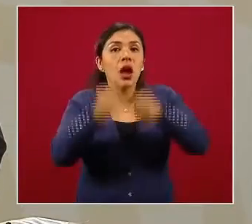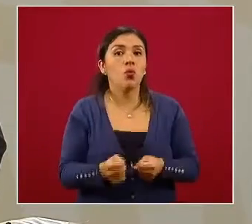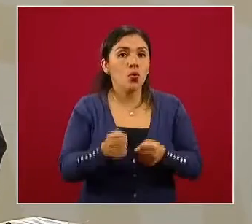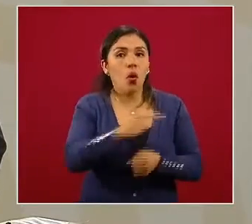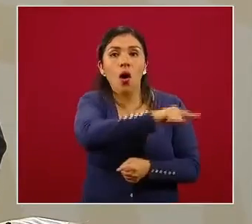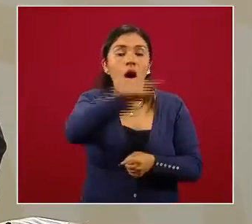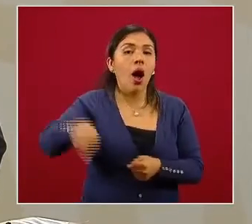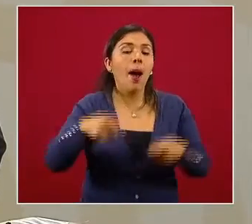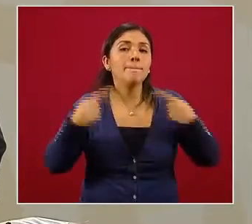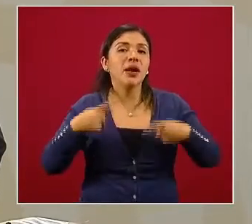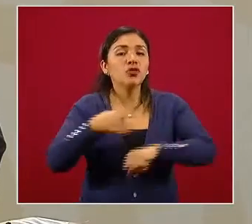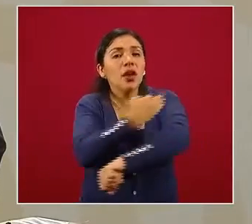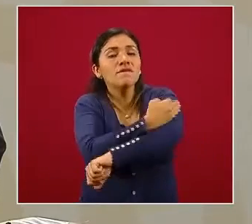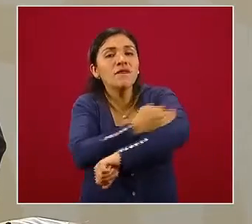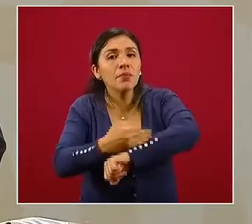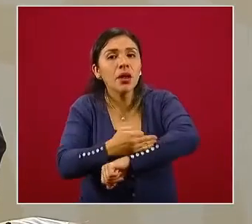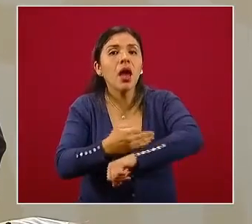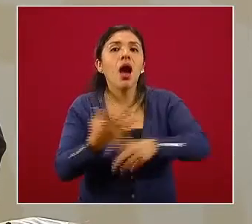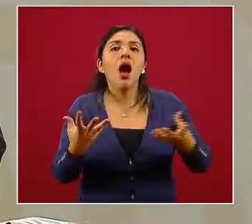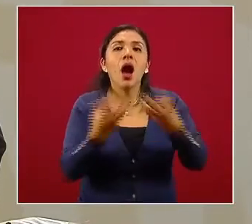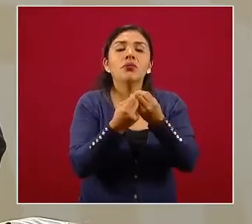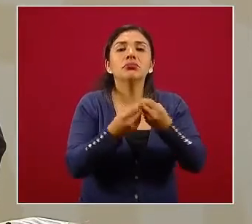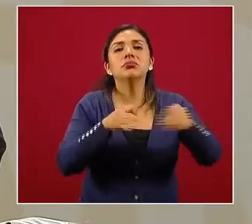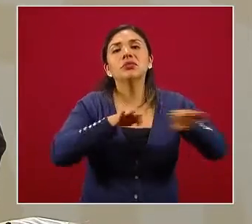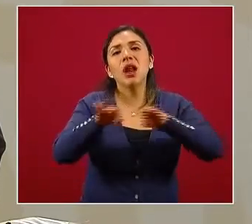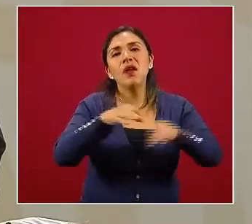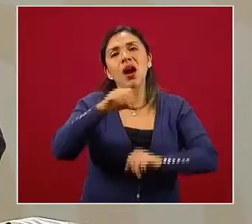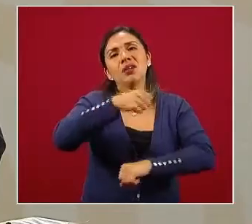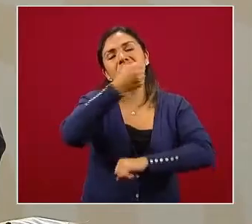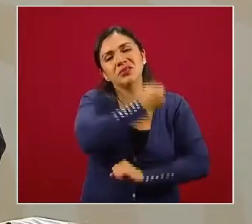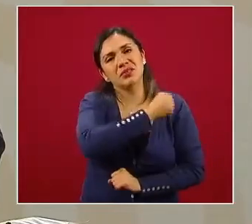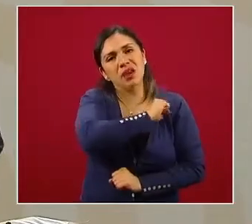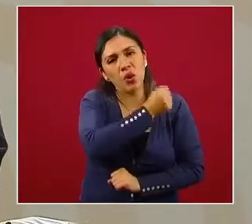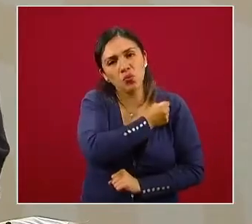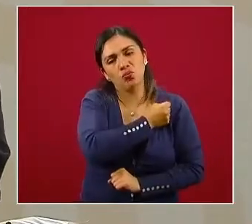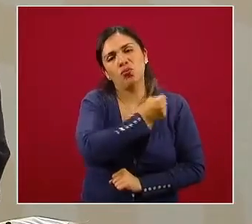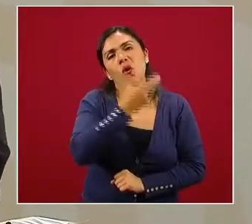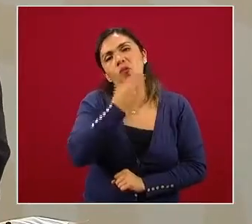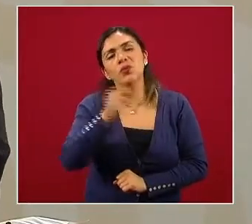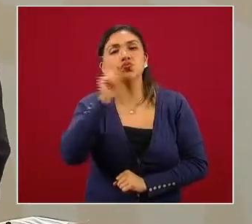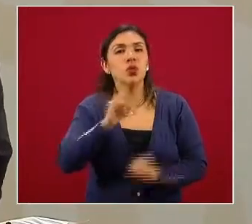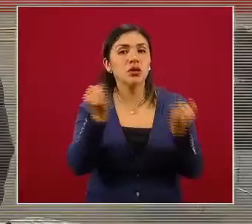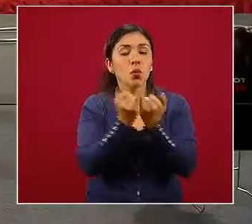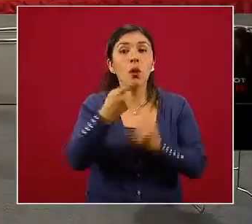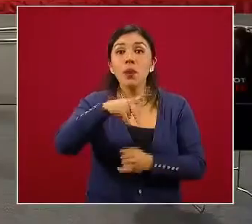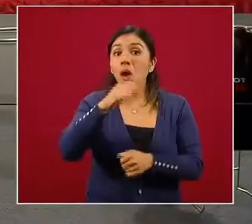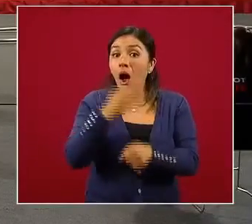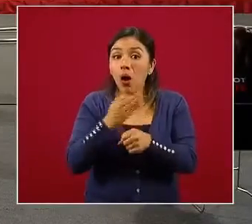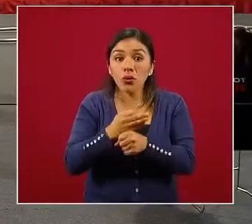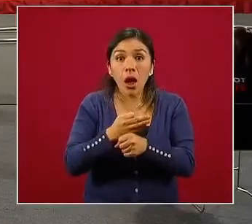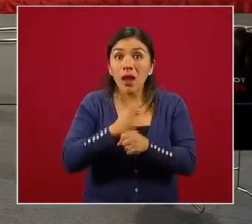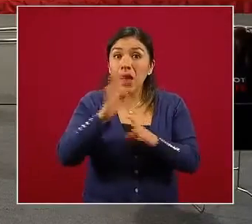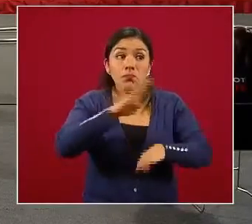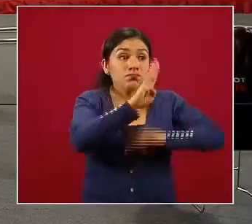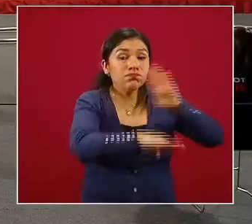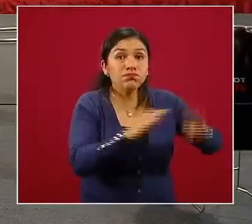aseguramiento a las familias de nuestras compañeras y compañeros trabajadores de la salud, pero ninguno de los que hasta ahorita han